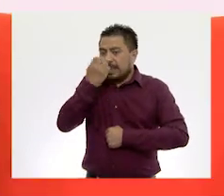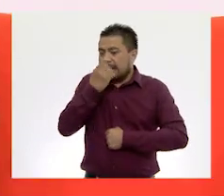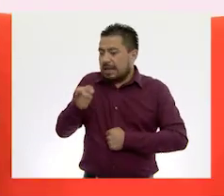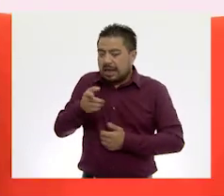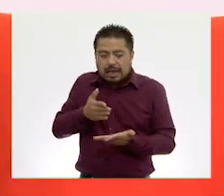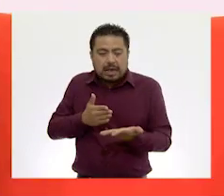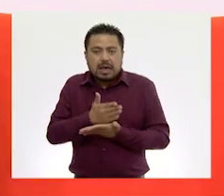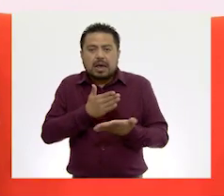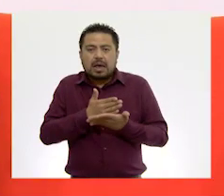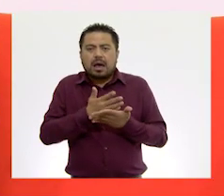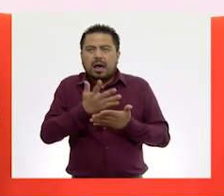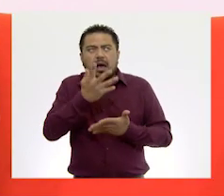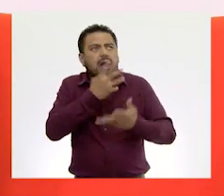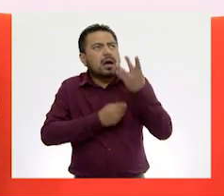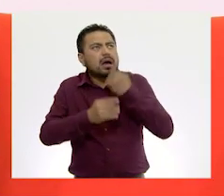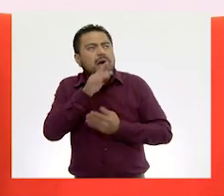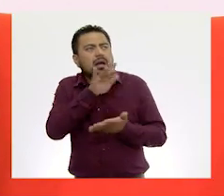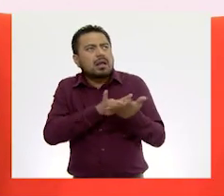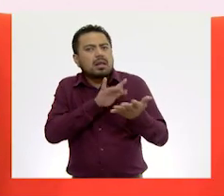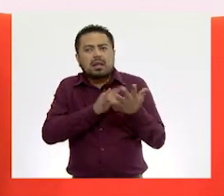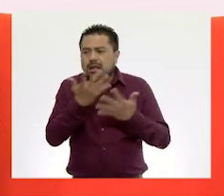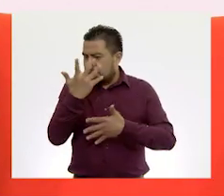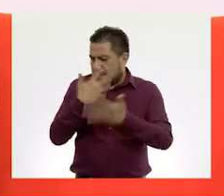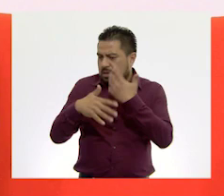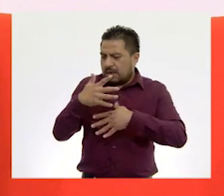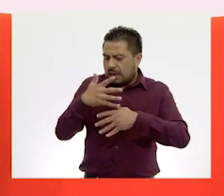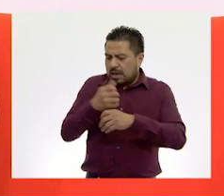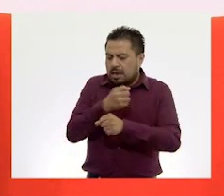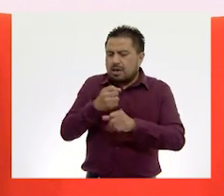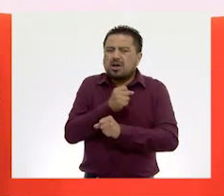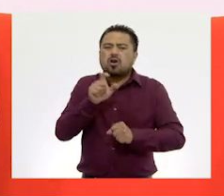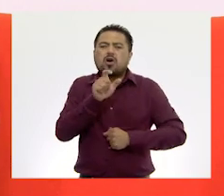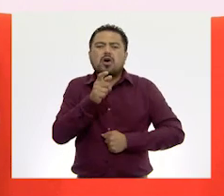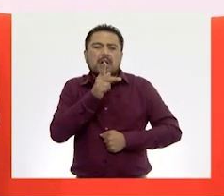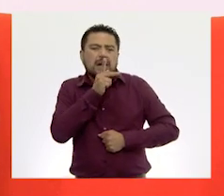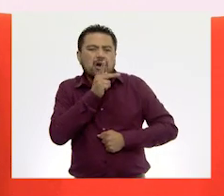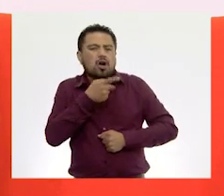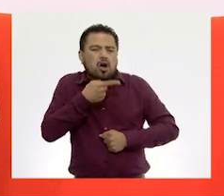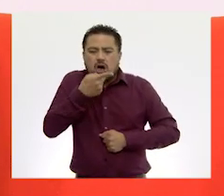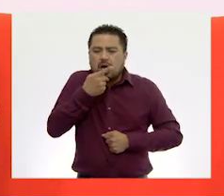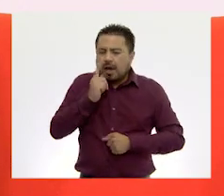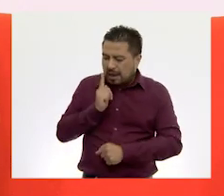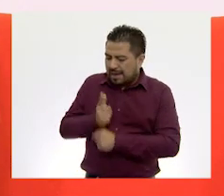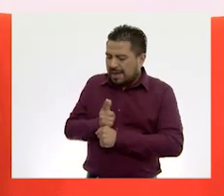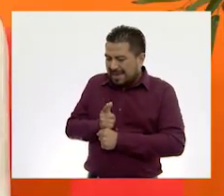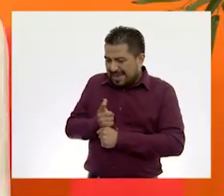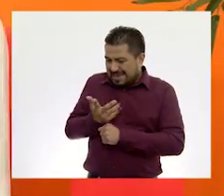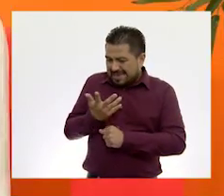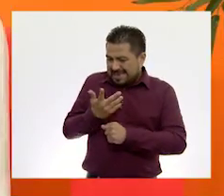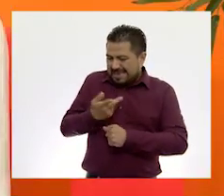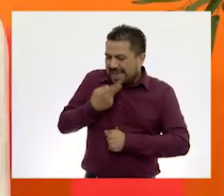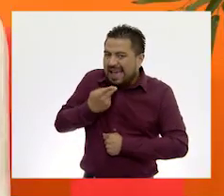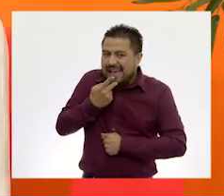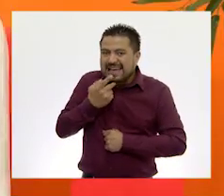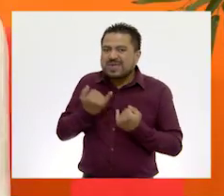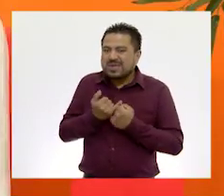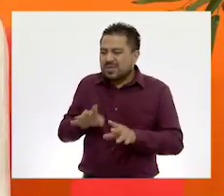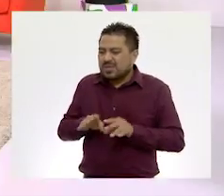mi hija salió diciendo su primera seña. Es como cuando un papá, un niño oyente, oye que es su primera palabra. Fue una emoción